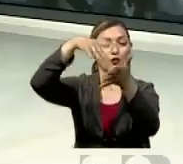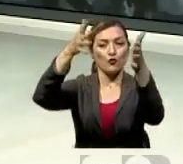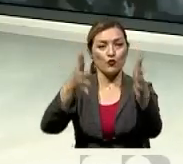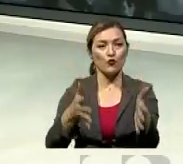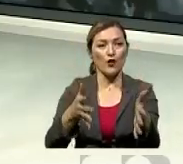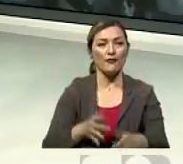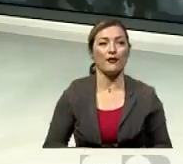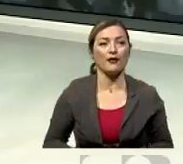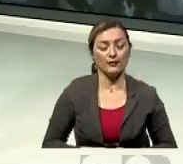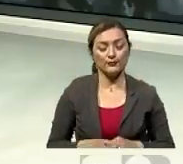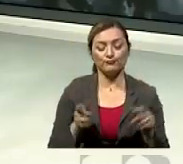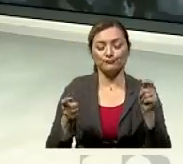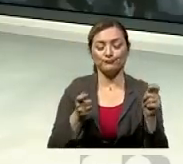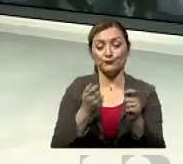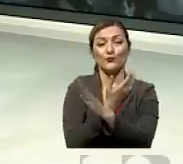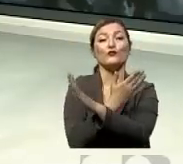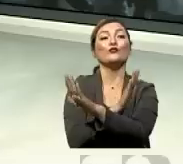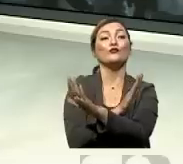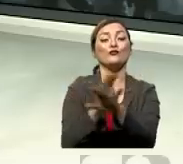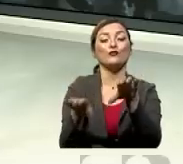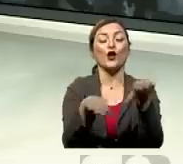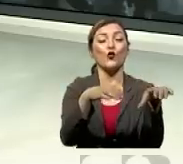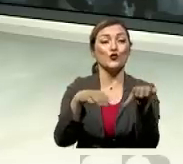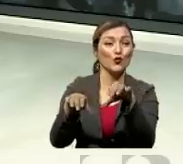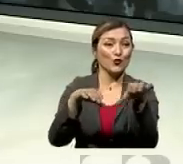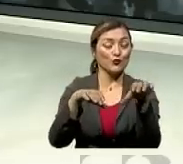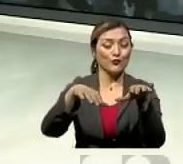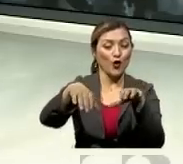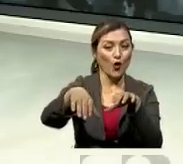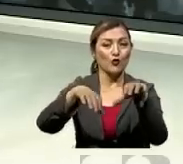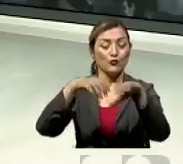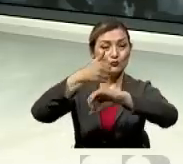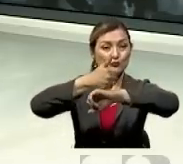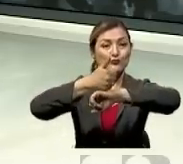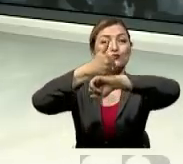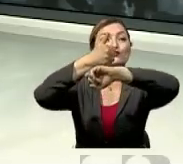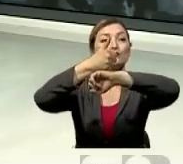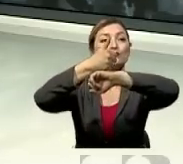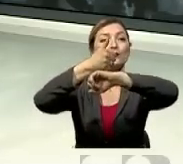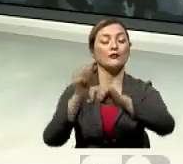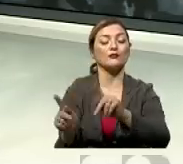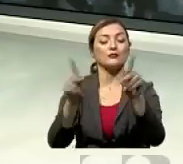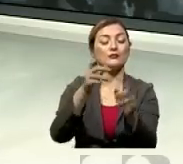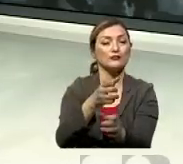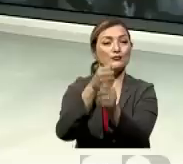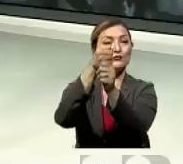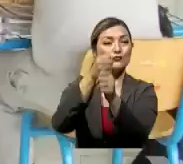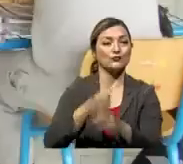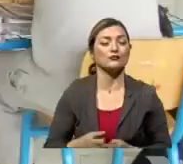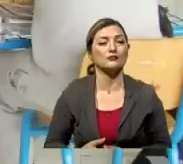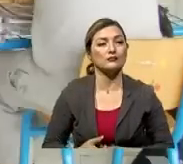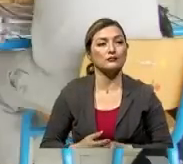Estos controles preventivos son parte de las actividades coordinadas por las autoridades en el plan de seguridad.